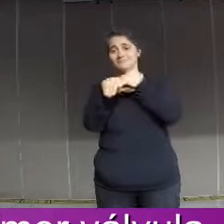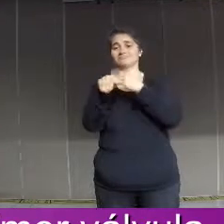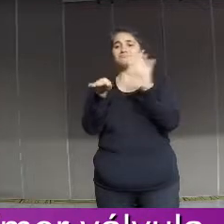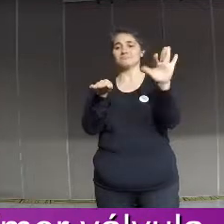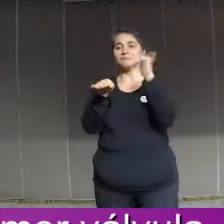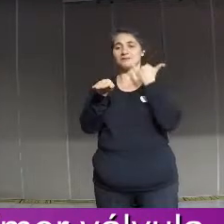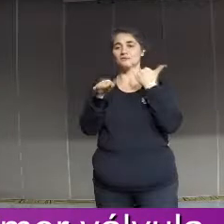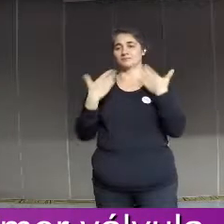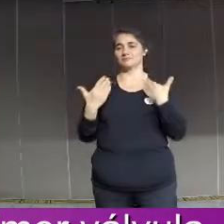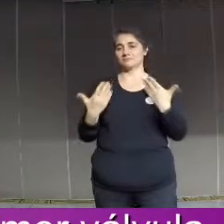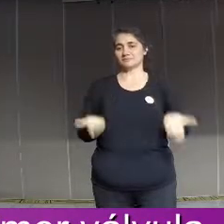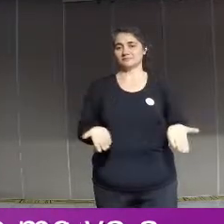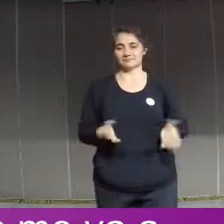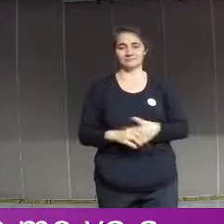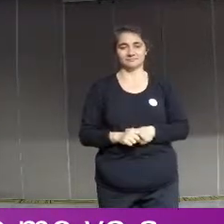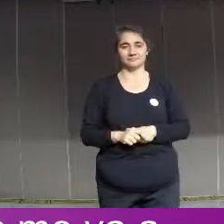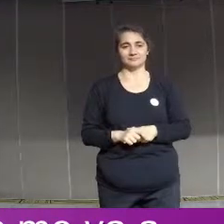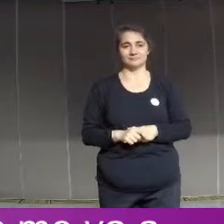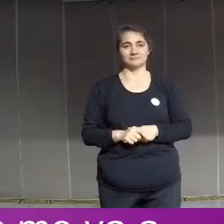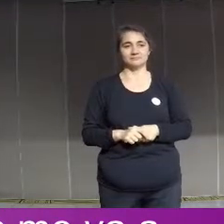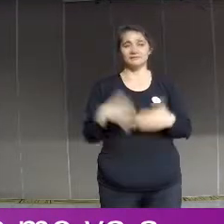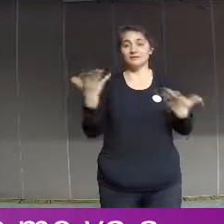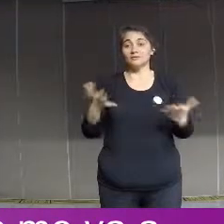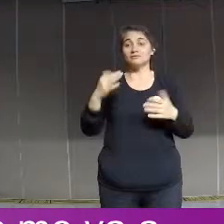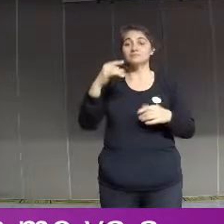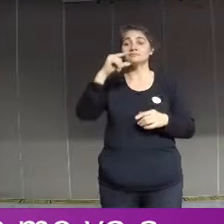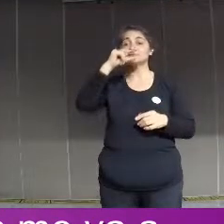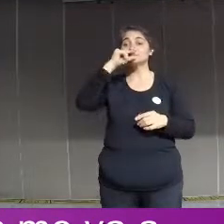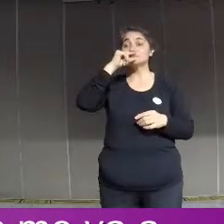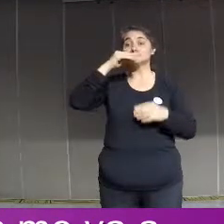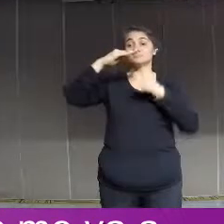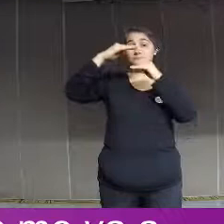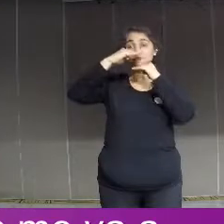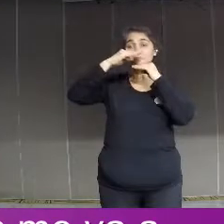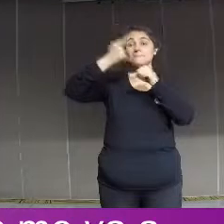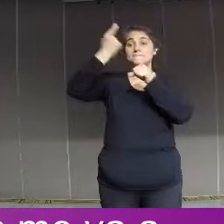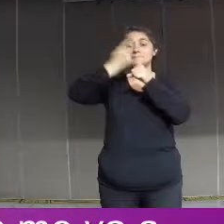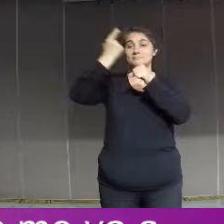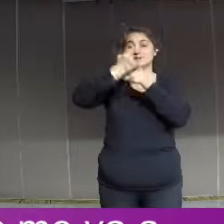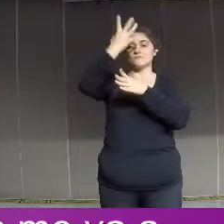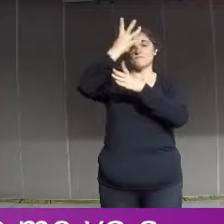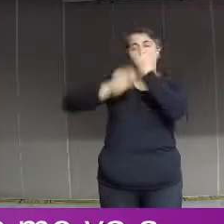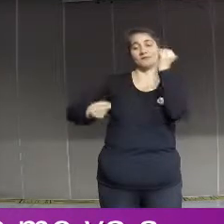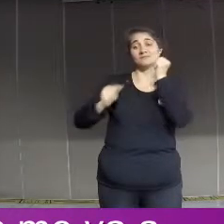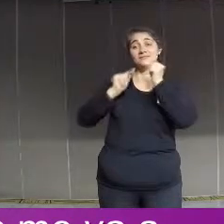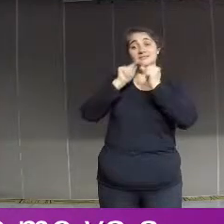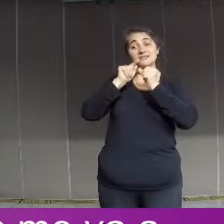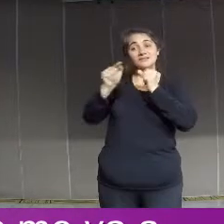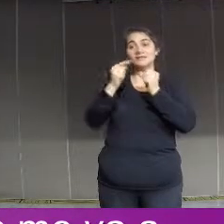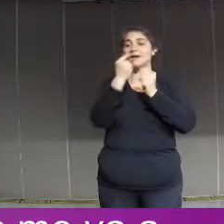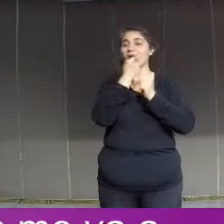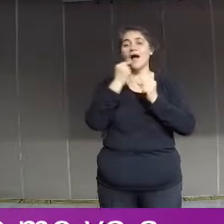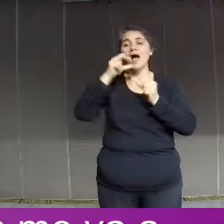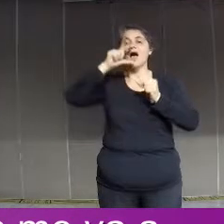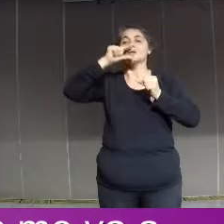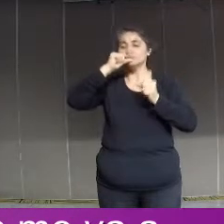pared posterior. Si yo tengo una alteración en el primer tiempo de la deglución, ¿sí? Y no tengo un buen sellado de labios,